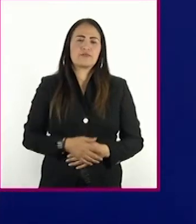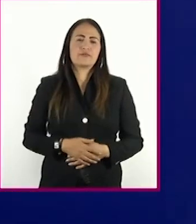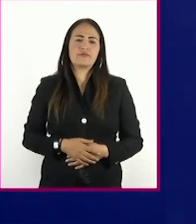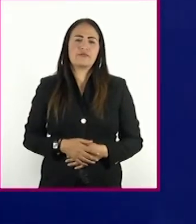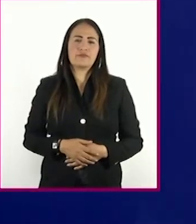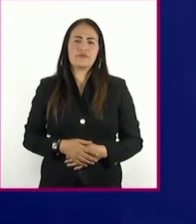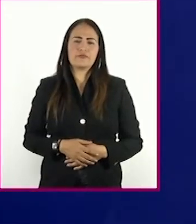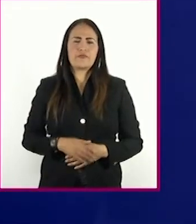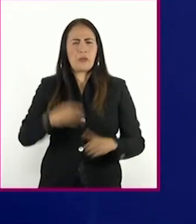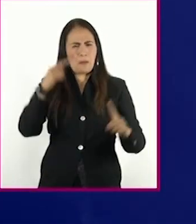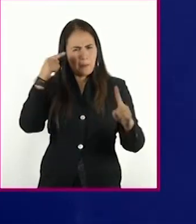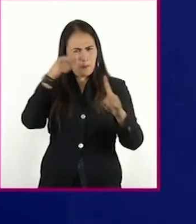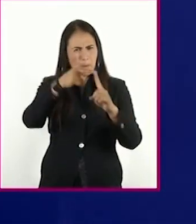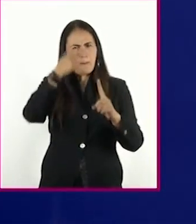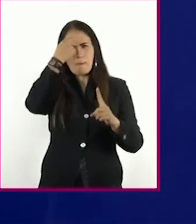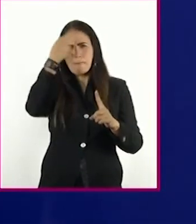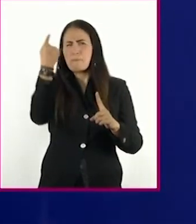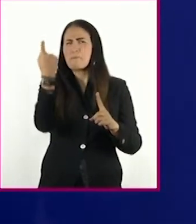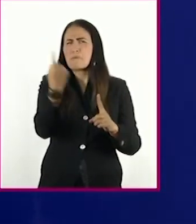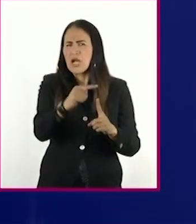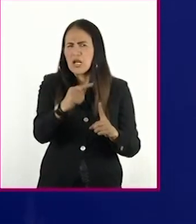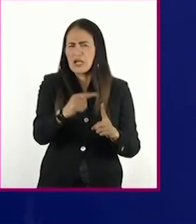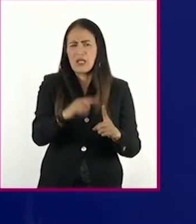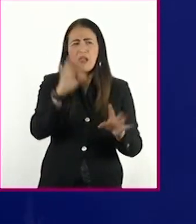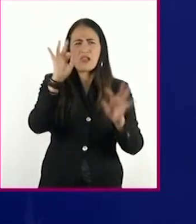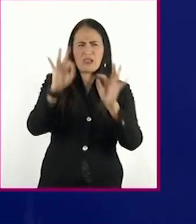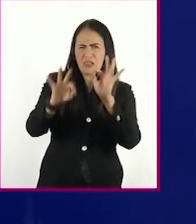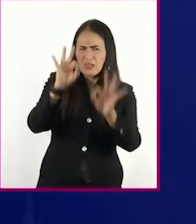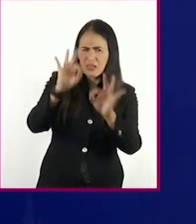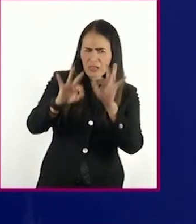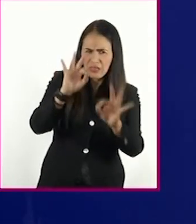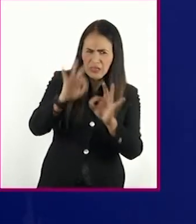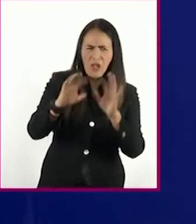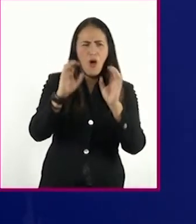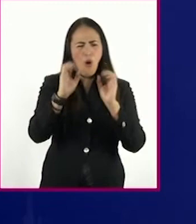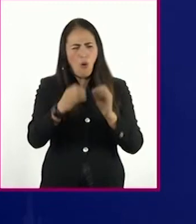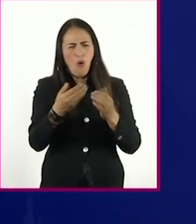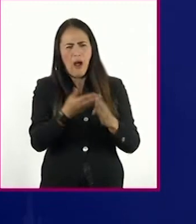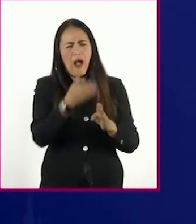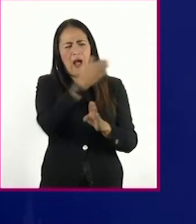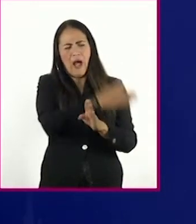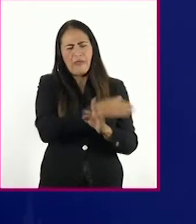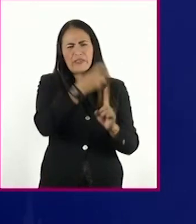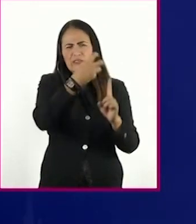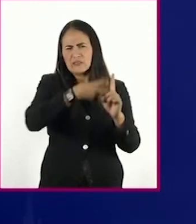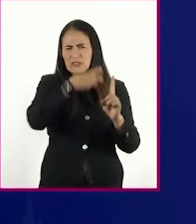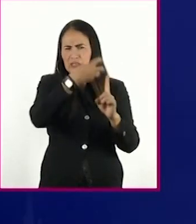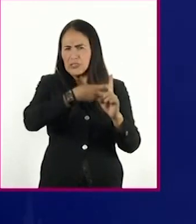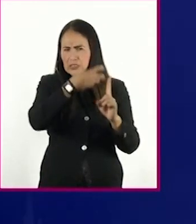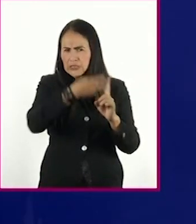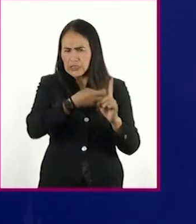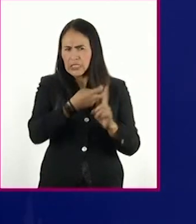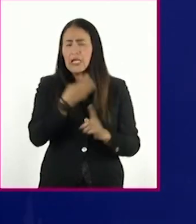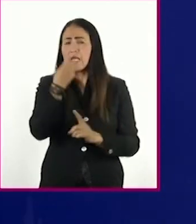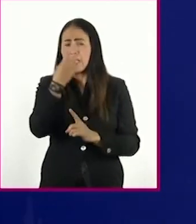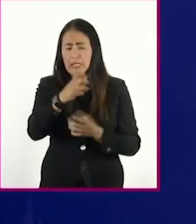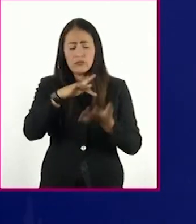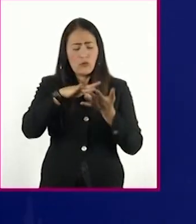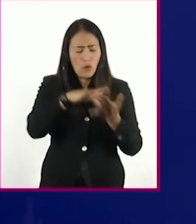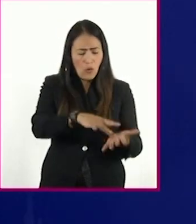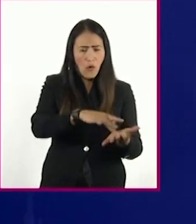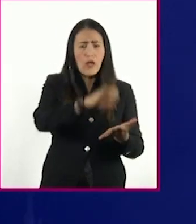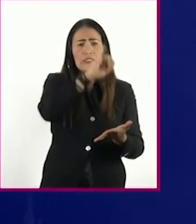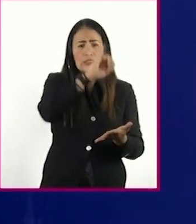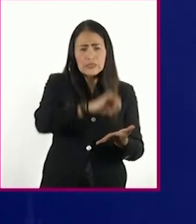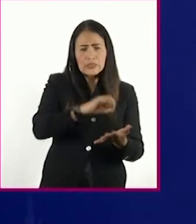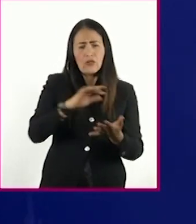propósito social del texto. ¿Se quiere cambiar algo? ¿Se está criticando algo previo? ¿Esto va en contra o a favor de la